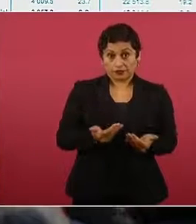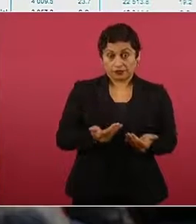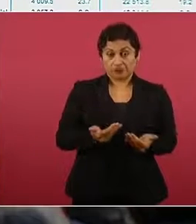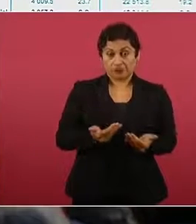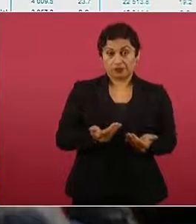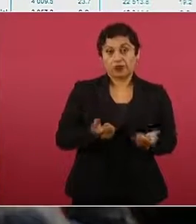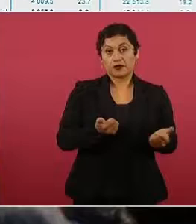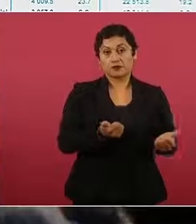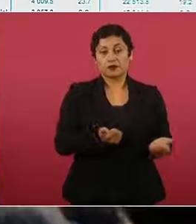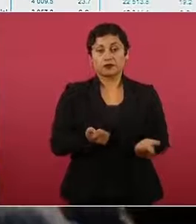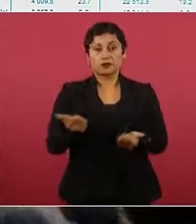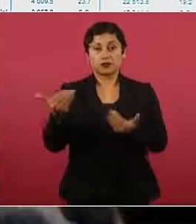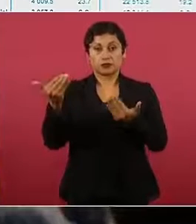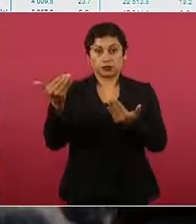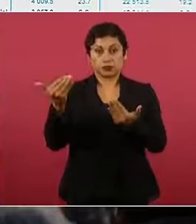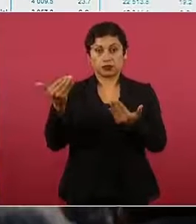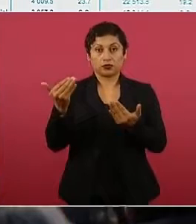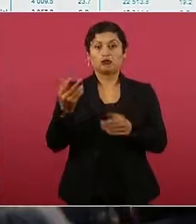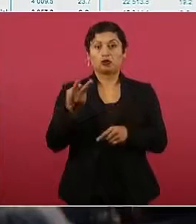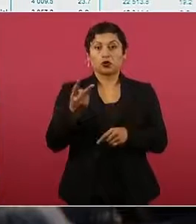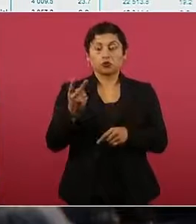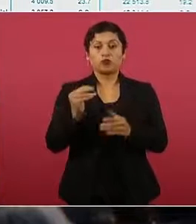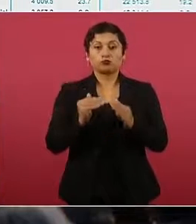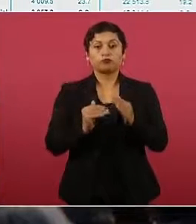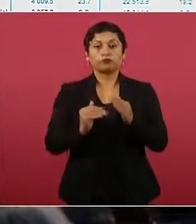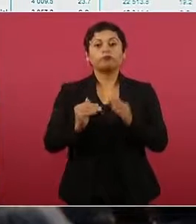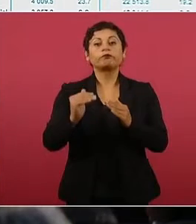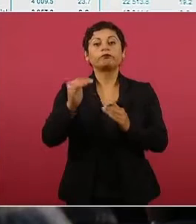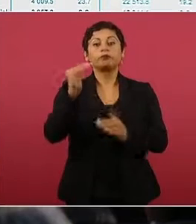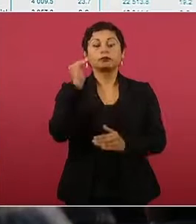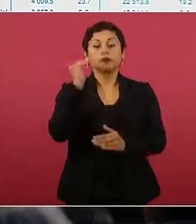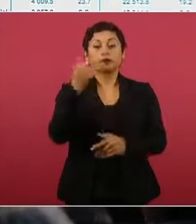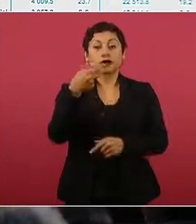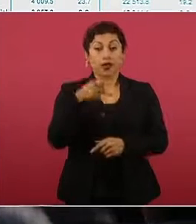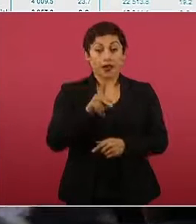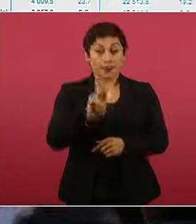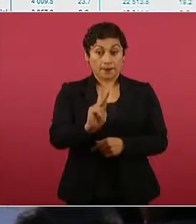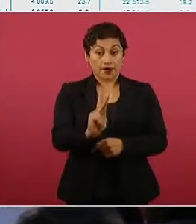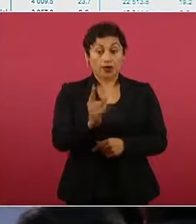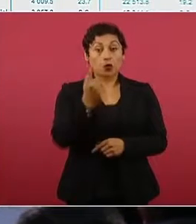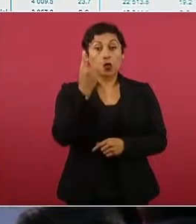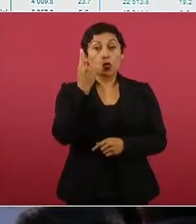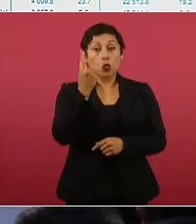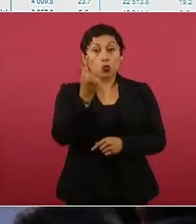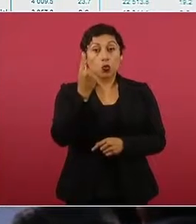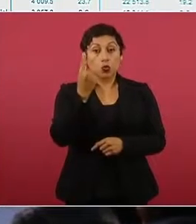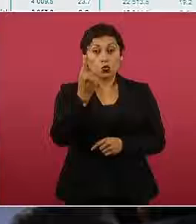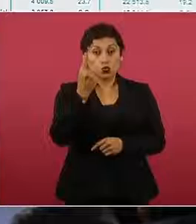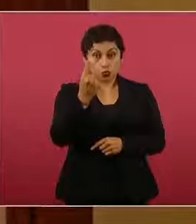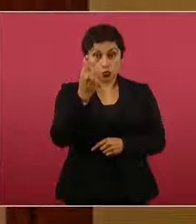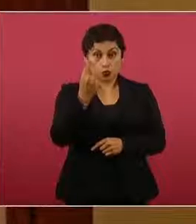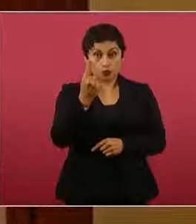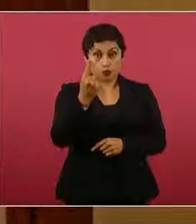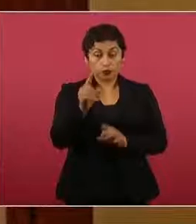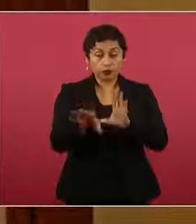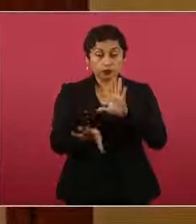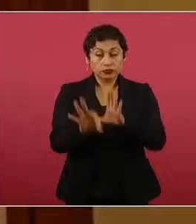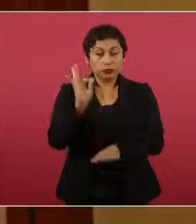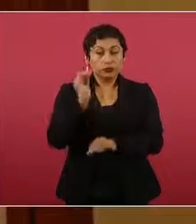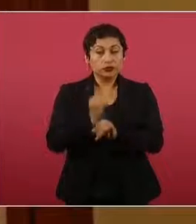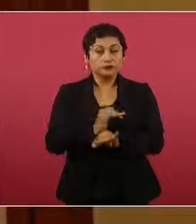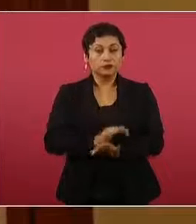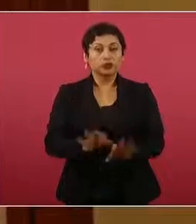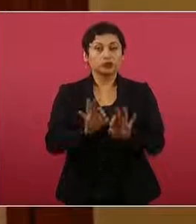Pero hay un dato que era al que me refería de las exportaciones